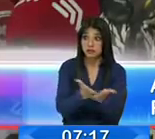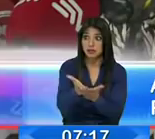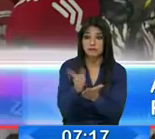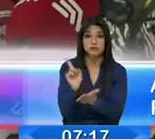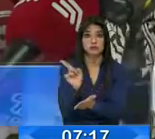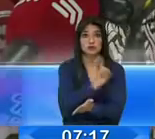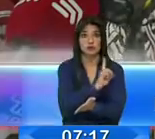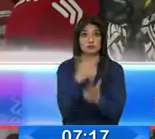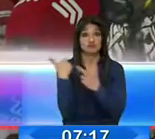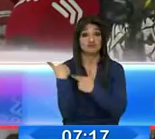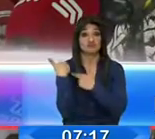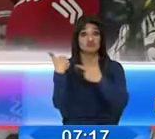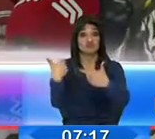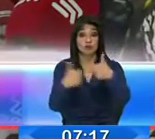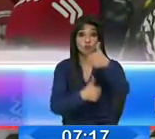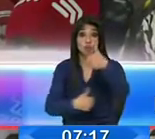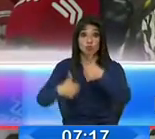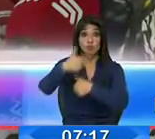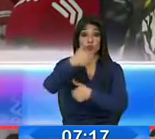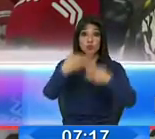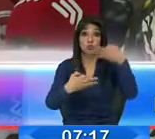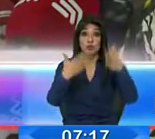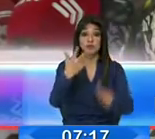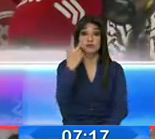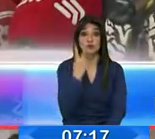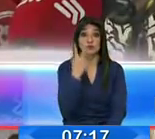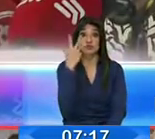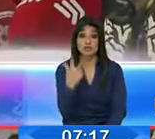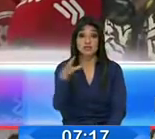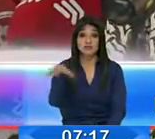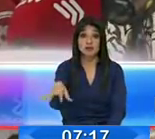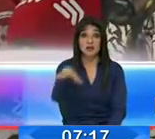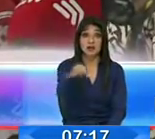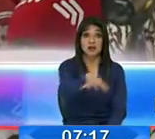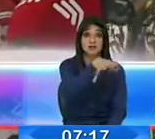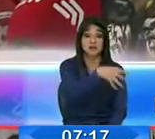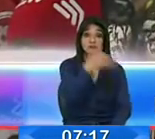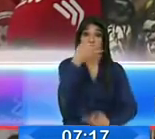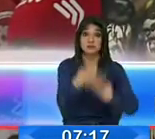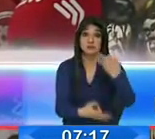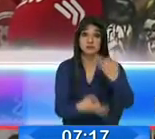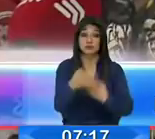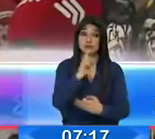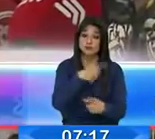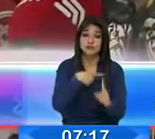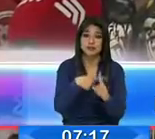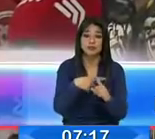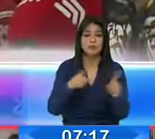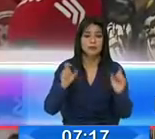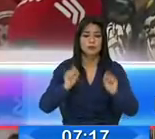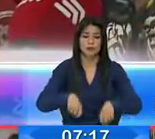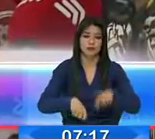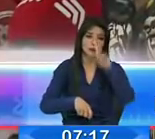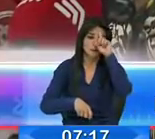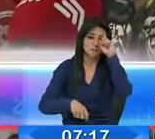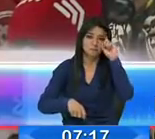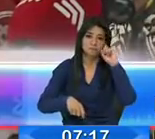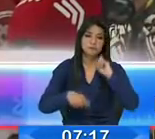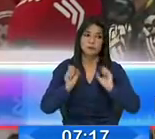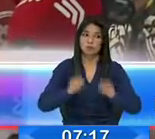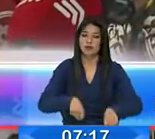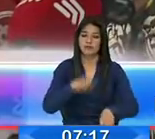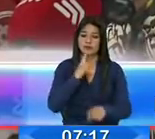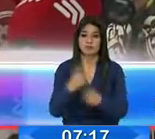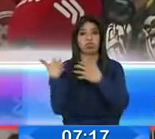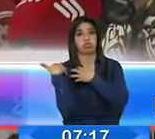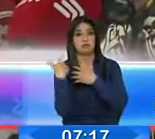encargado a los señores conjueces 2 y 3 salas. Diríamos que no es positivo, pero es posible, porque no tenemos